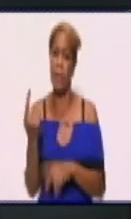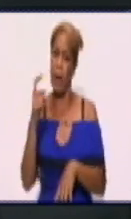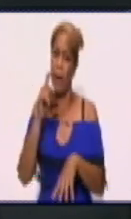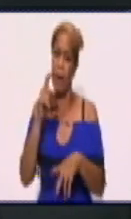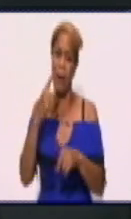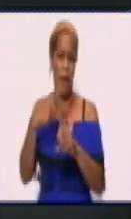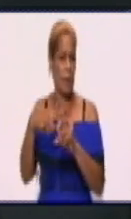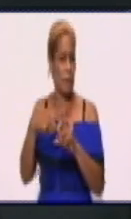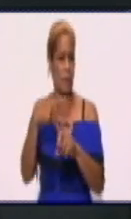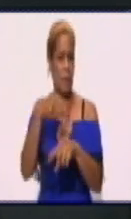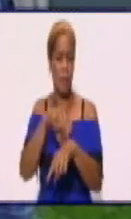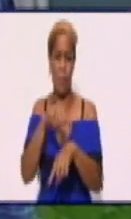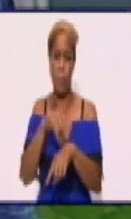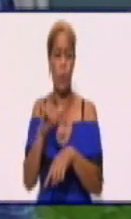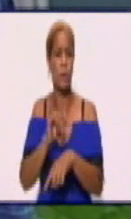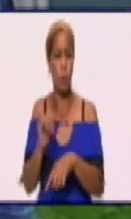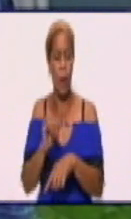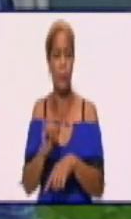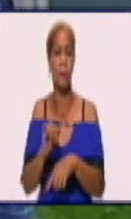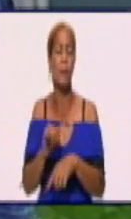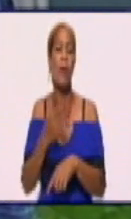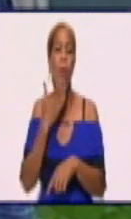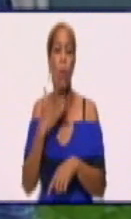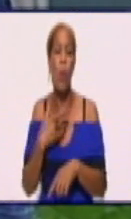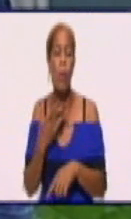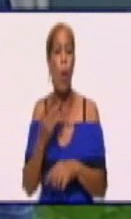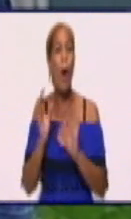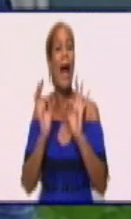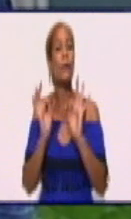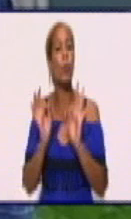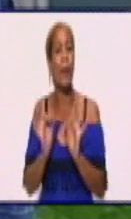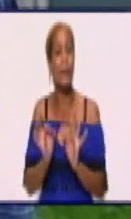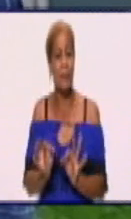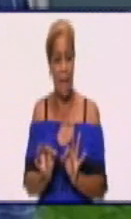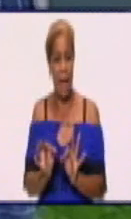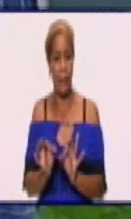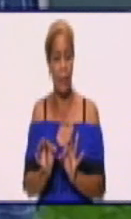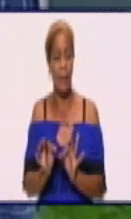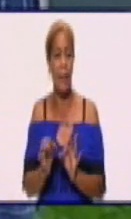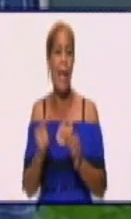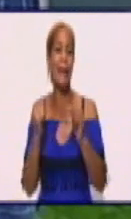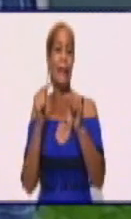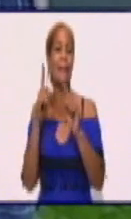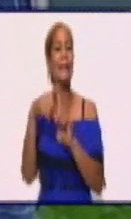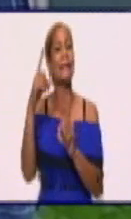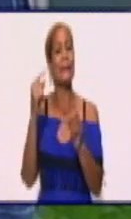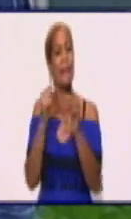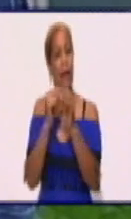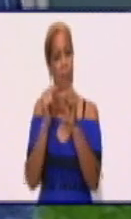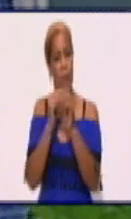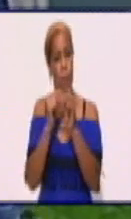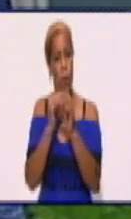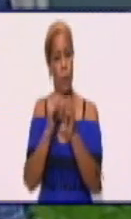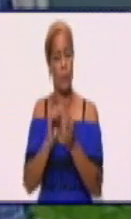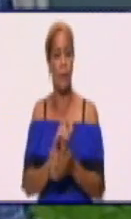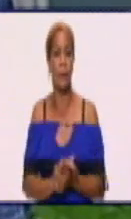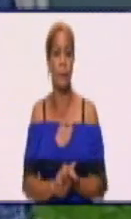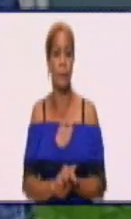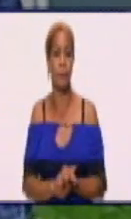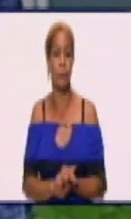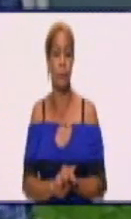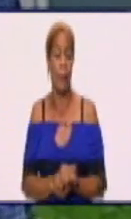nueva versión de cómo actualizar el transfer móvil aquellas personas que no tienen esta versión que salió el